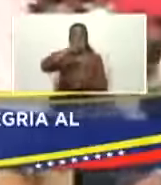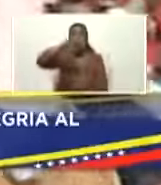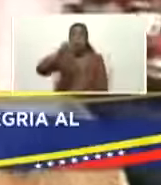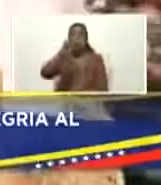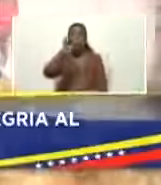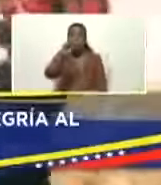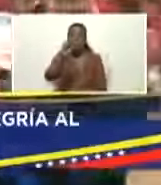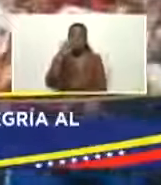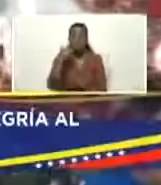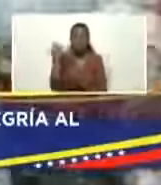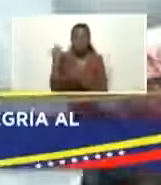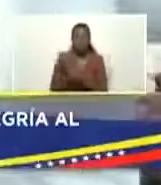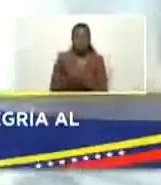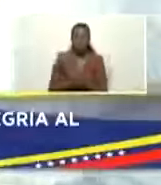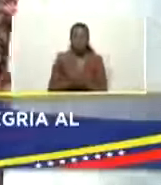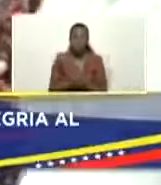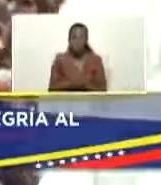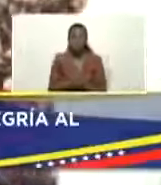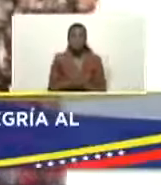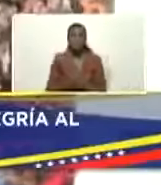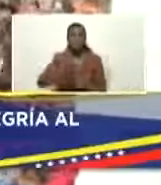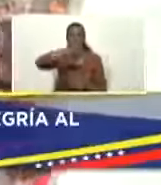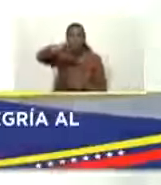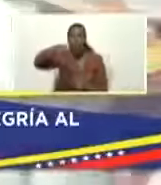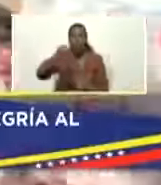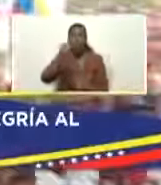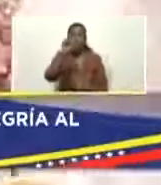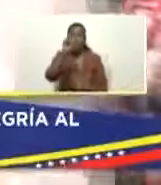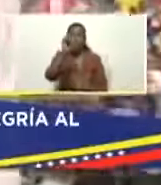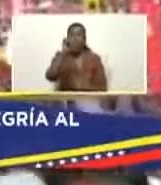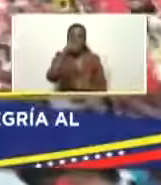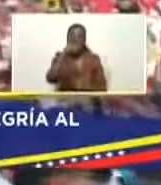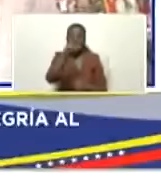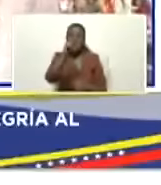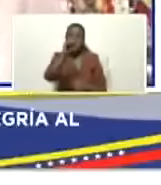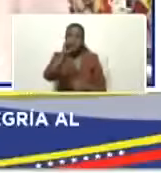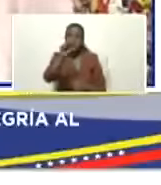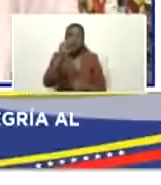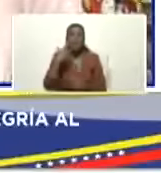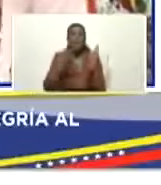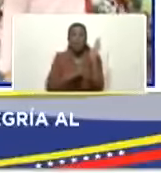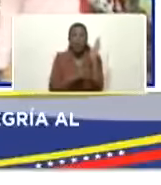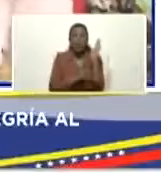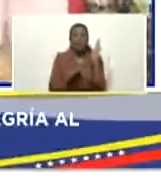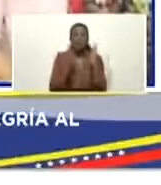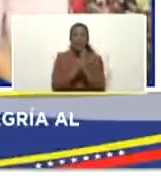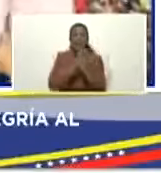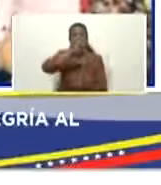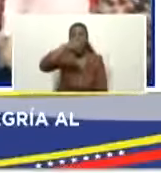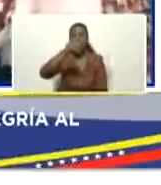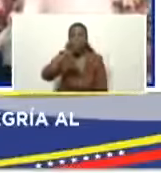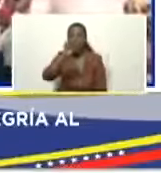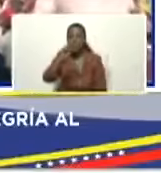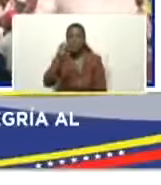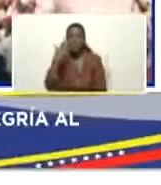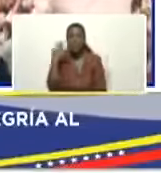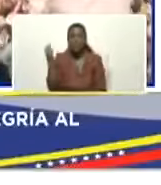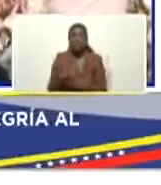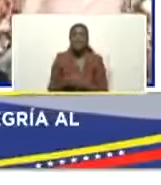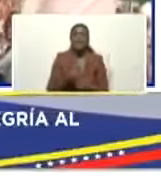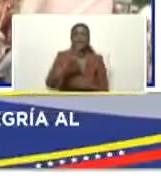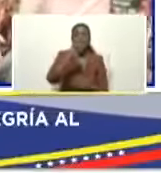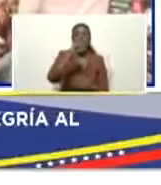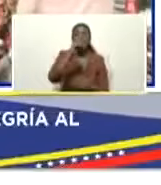Gladys, a Joselina Martínez de la parroquia San José,